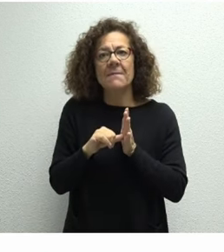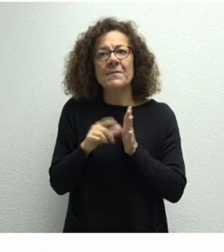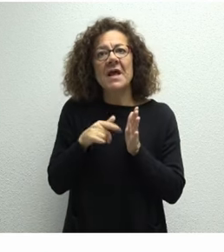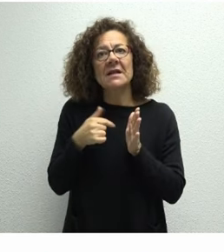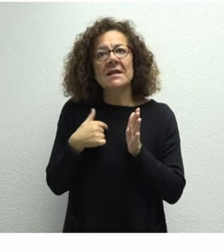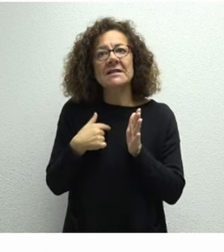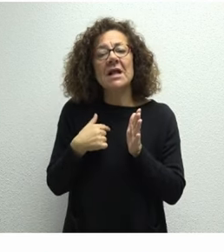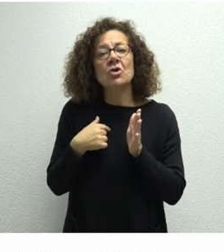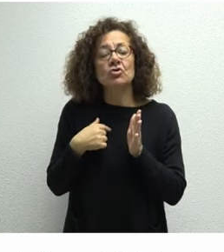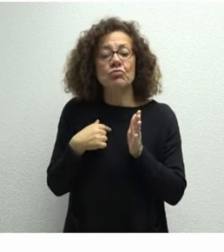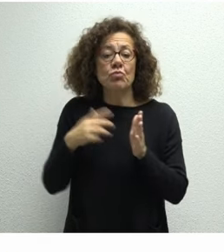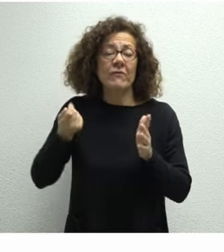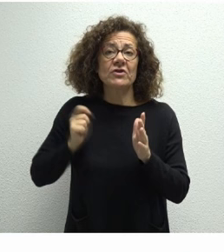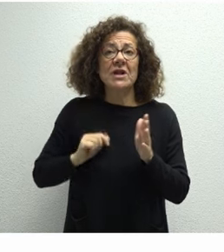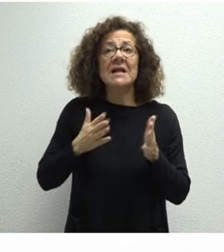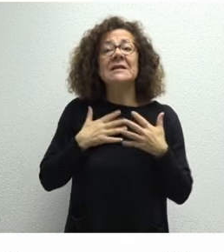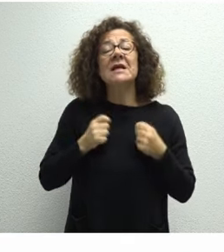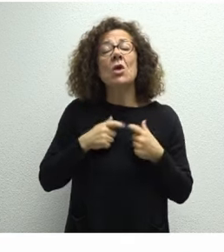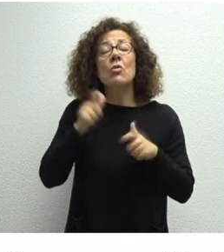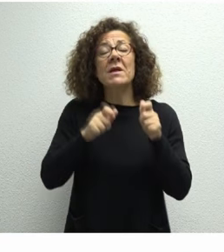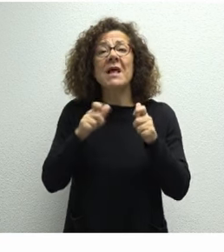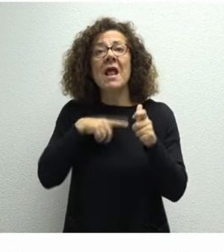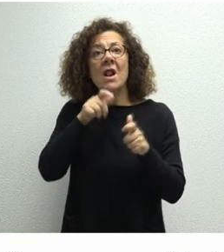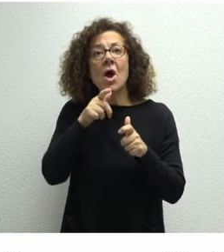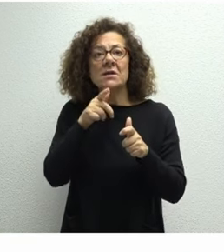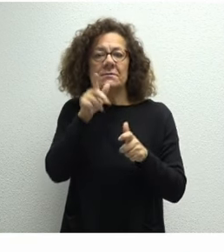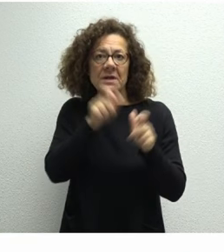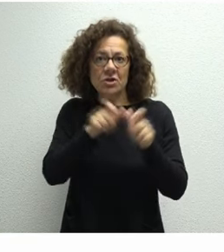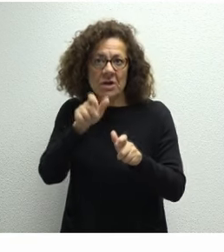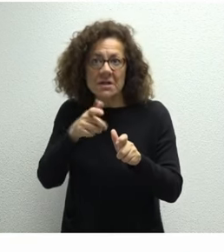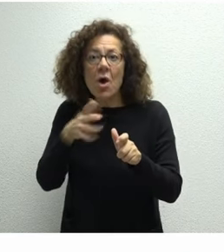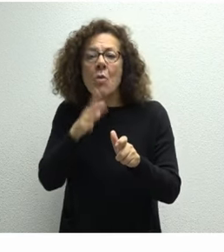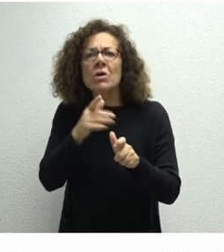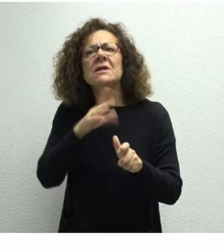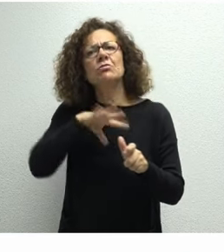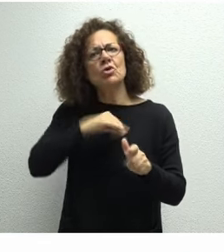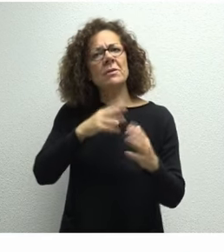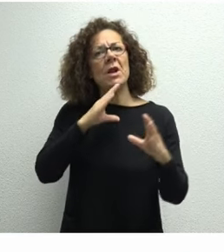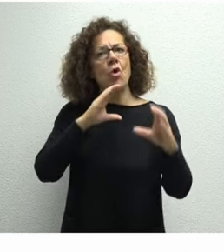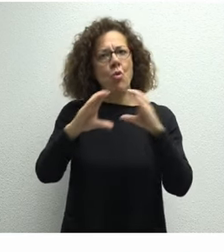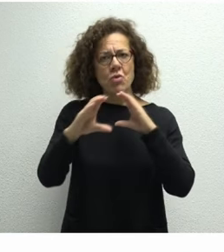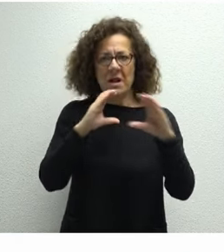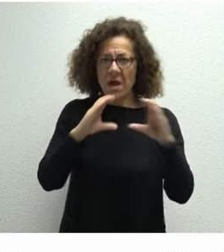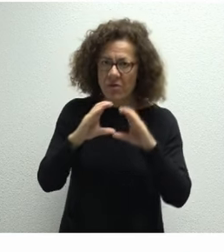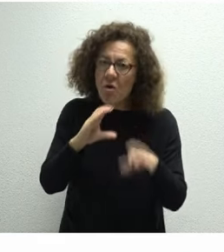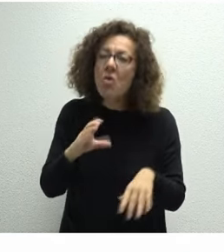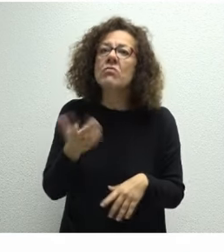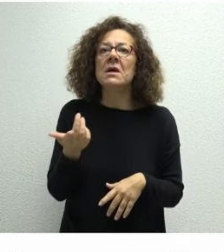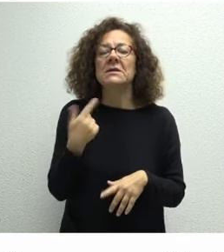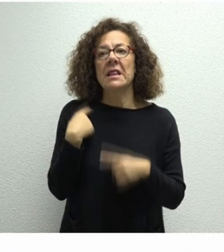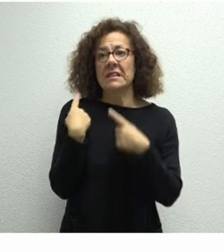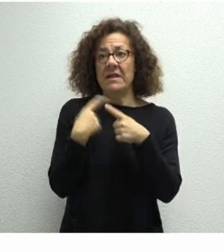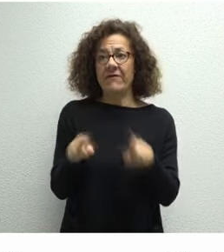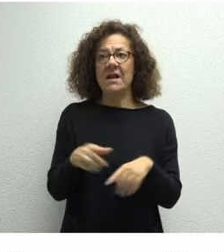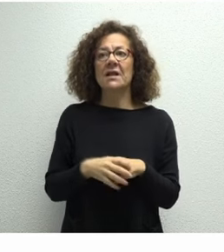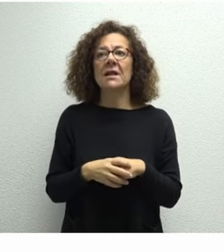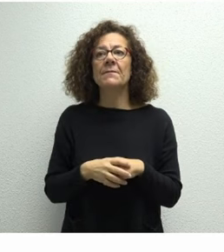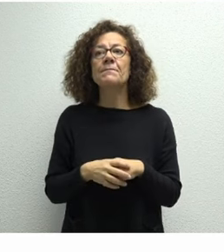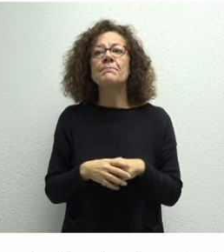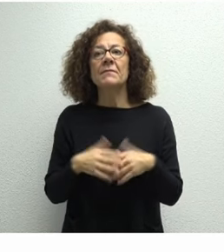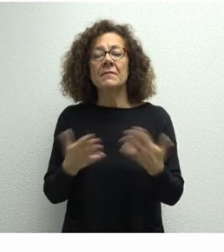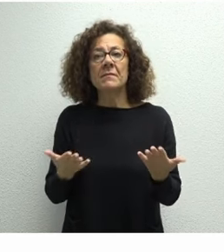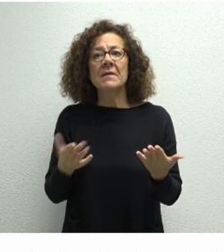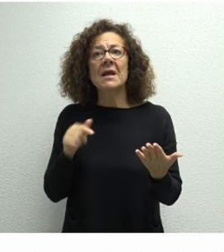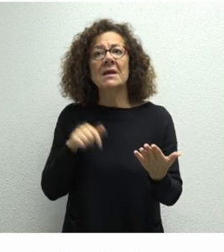profesional de Salud Mental a las necesidades de la población porque es posible la comunicación es posible bueno es diferente No sí